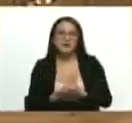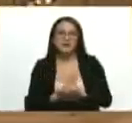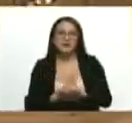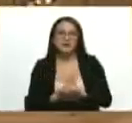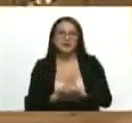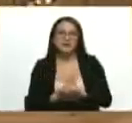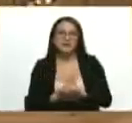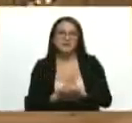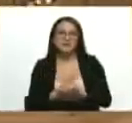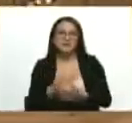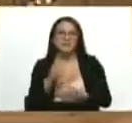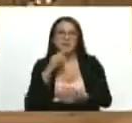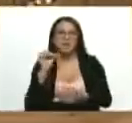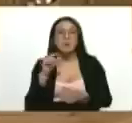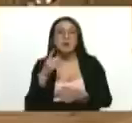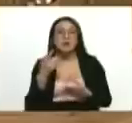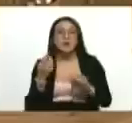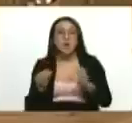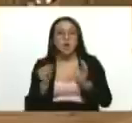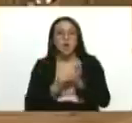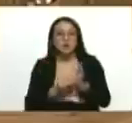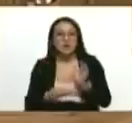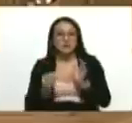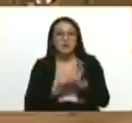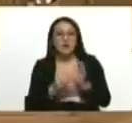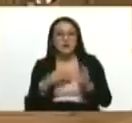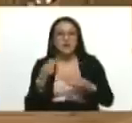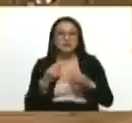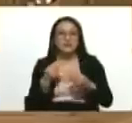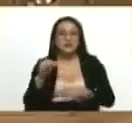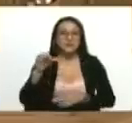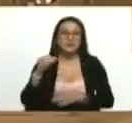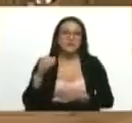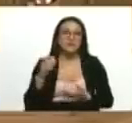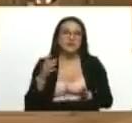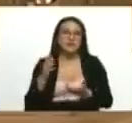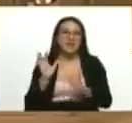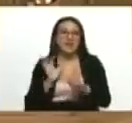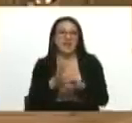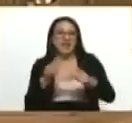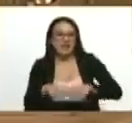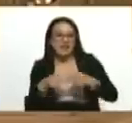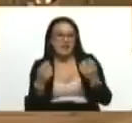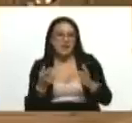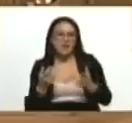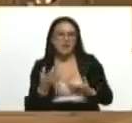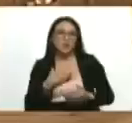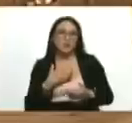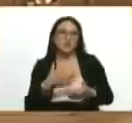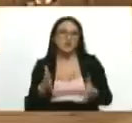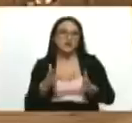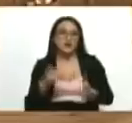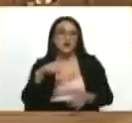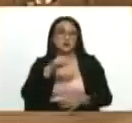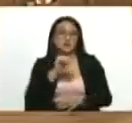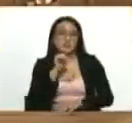malas no volverán porque lo intentaron una, dos, tres, 50 veces y no pudieron. Son